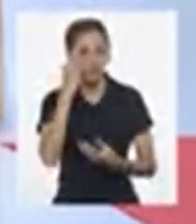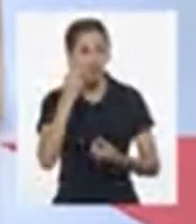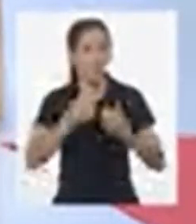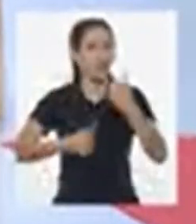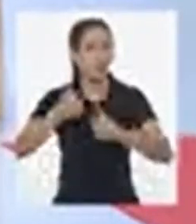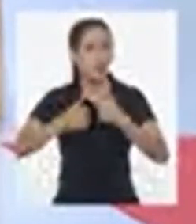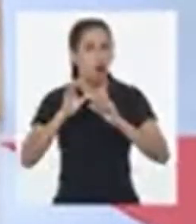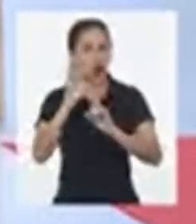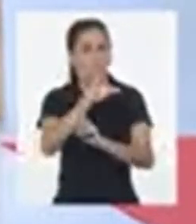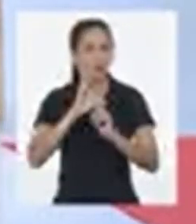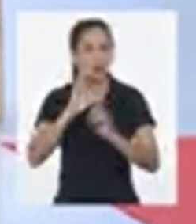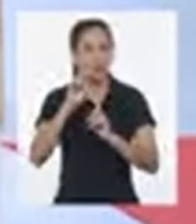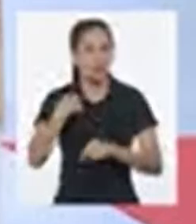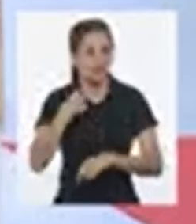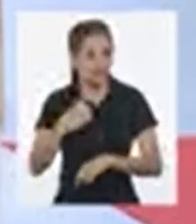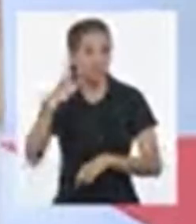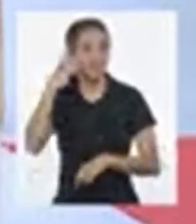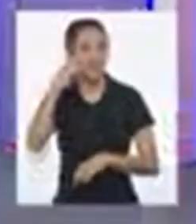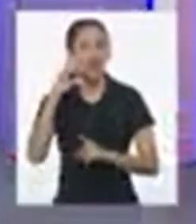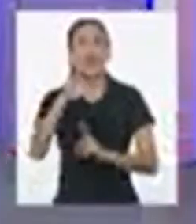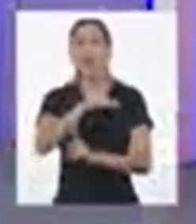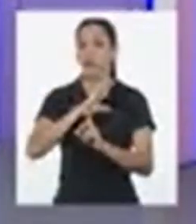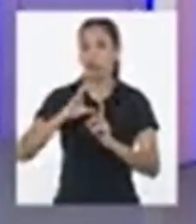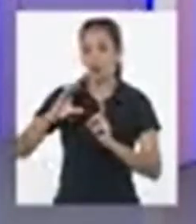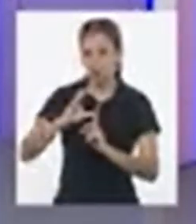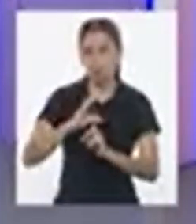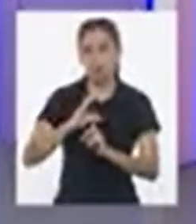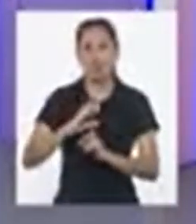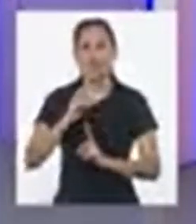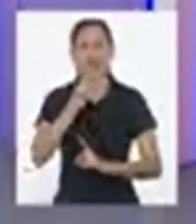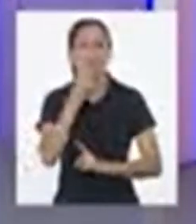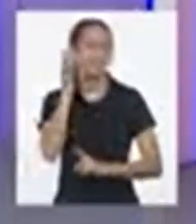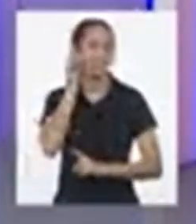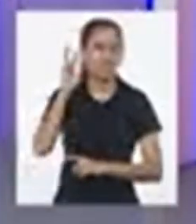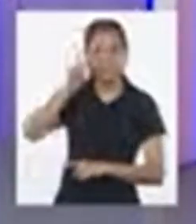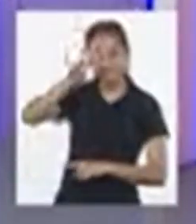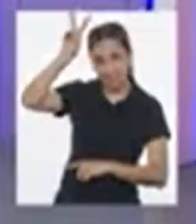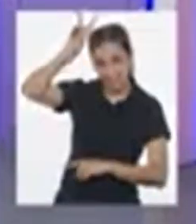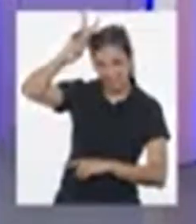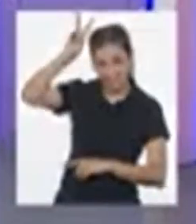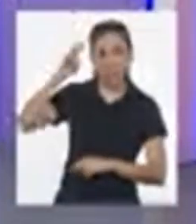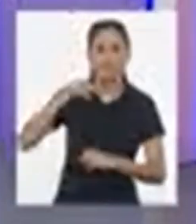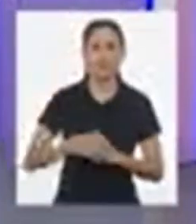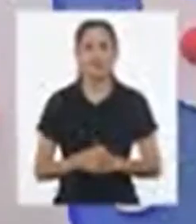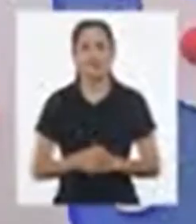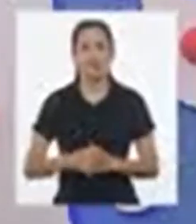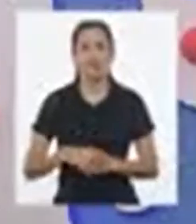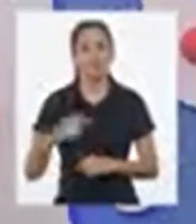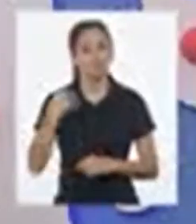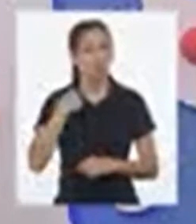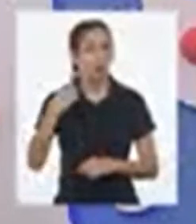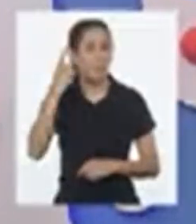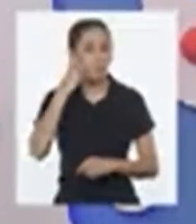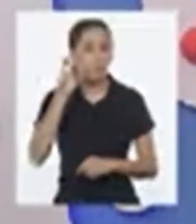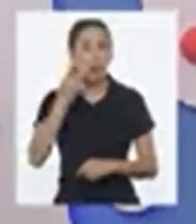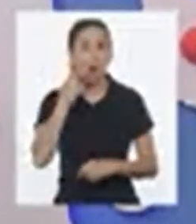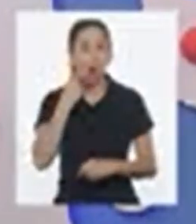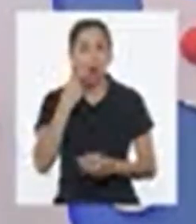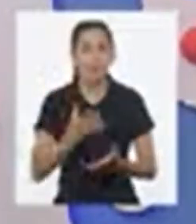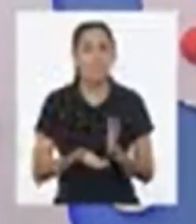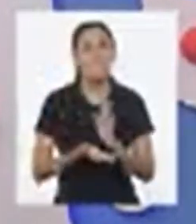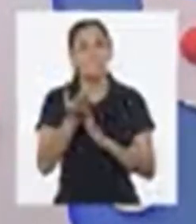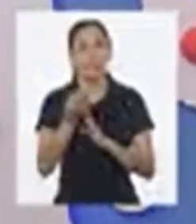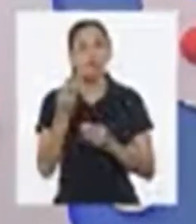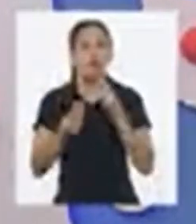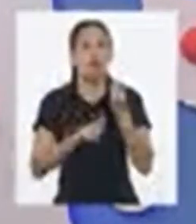qué cultura estoy pensando? ¡La cultura inca! Creo que conocer más